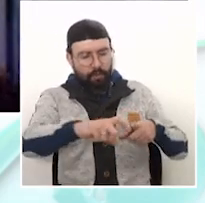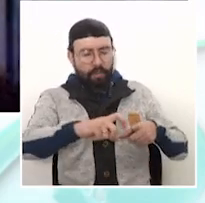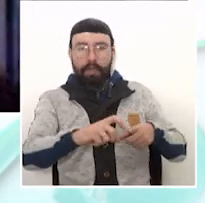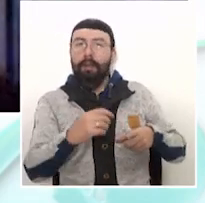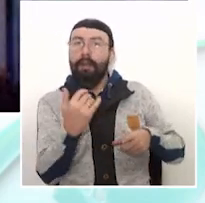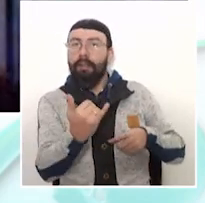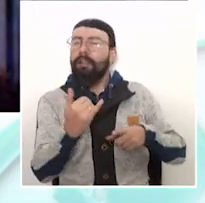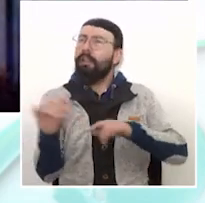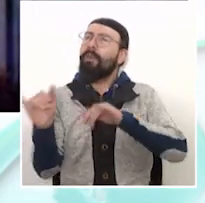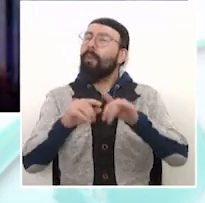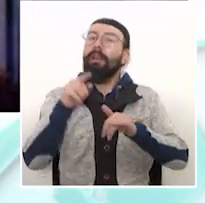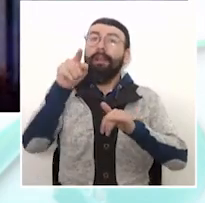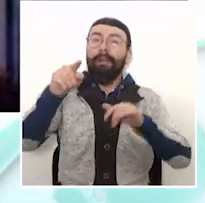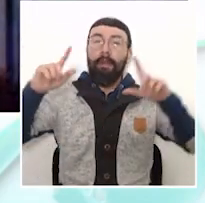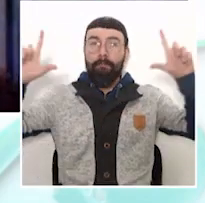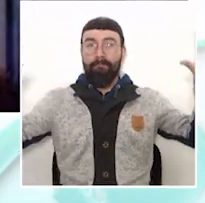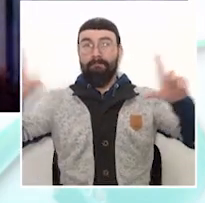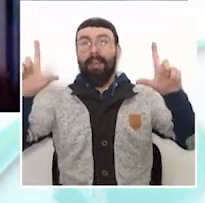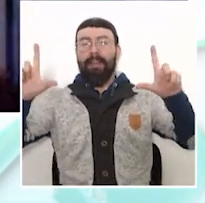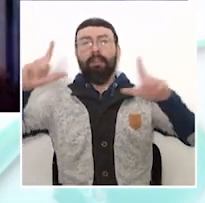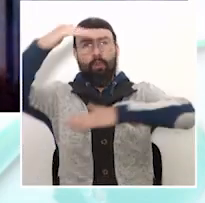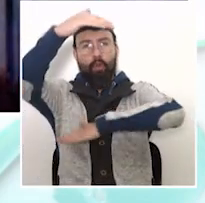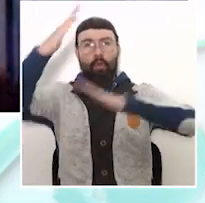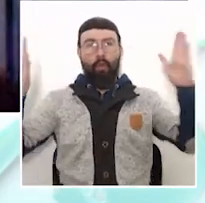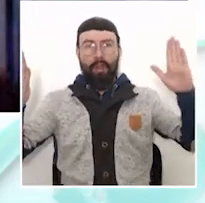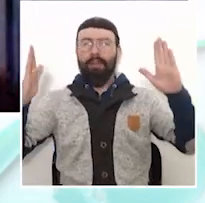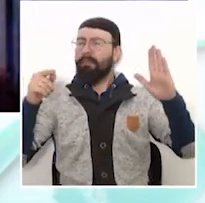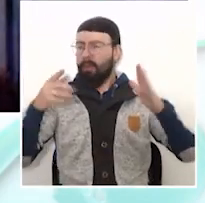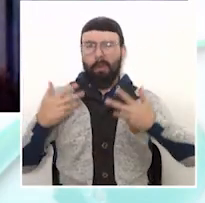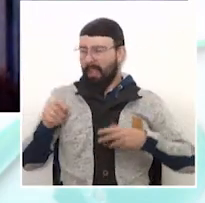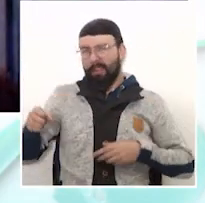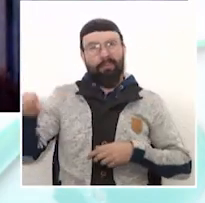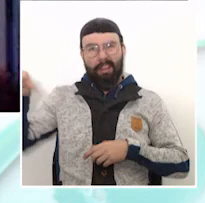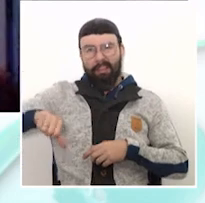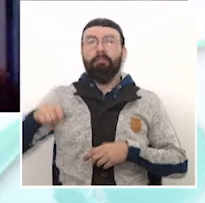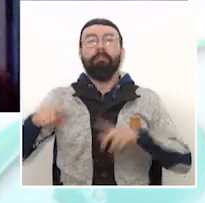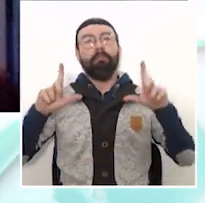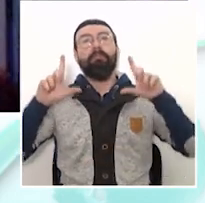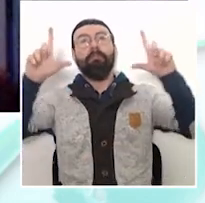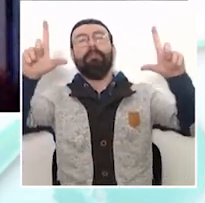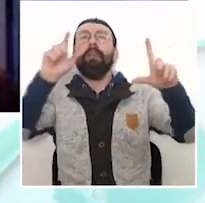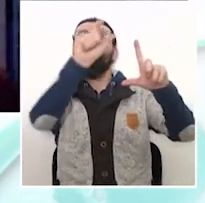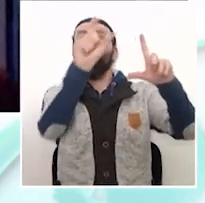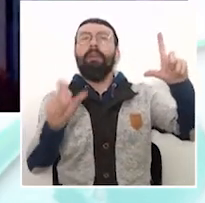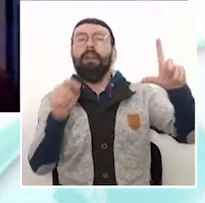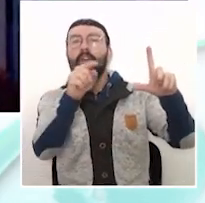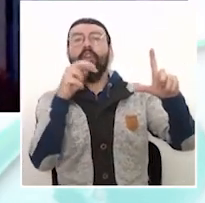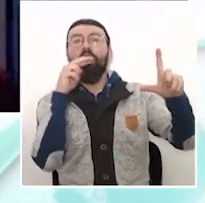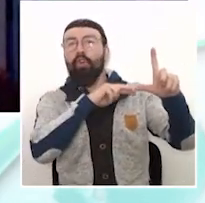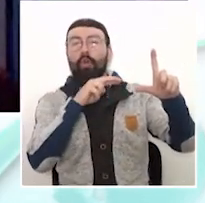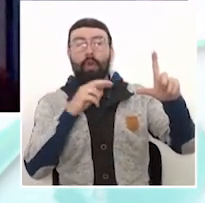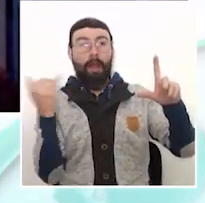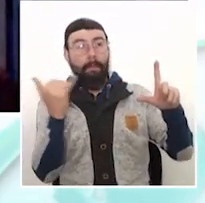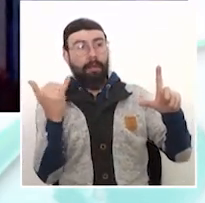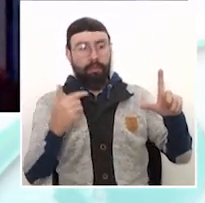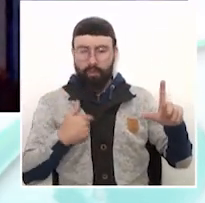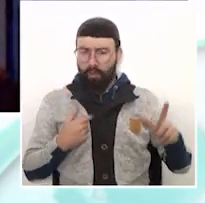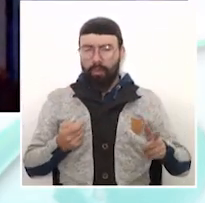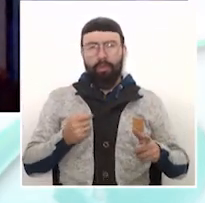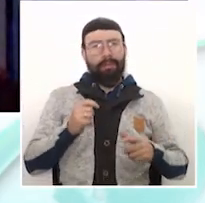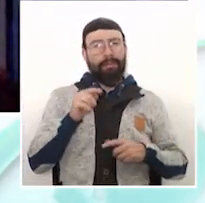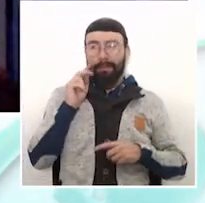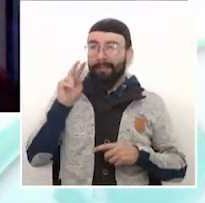cuadro en la pared y pon aquí debajito, si quieres, estas letras con rojo y amarillo, ¿cierto? Controlo mi mente, no sé si están viendo